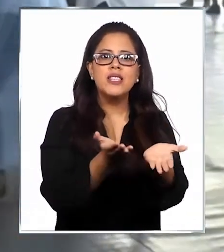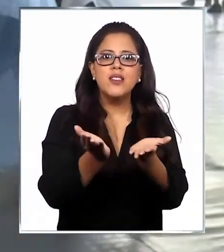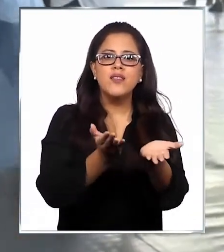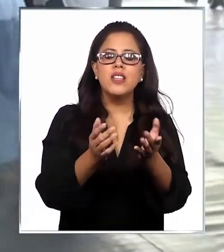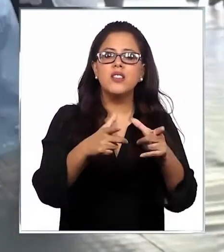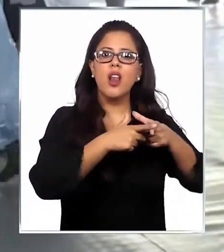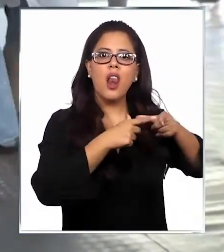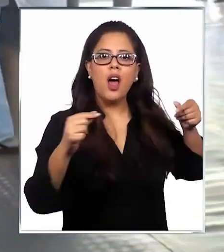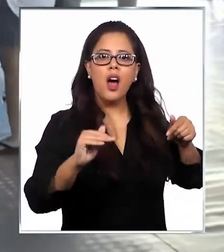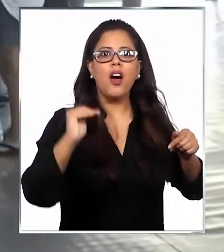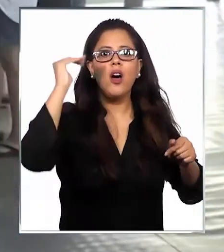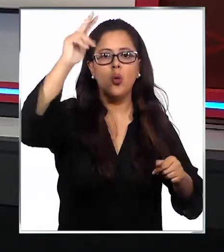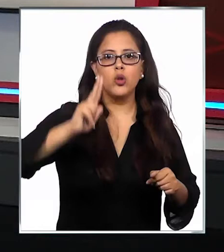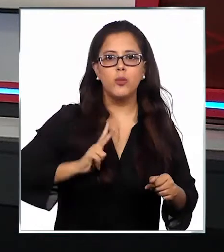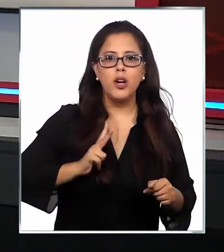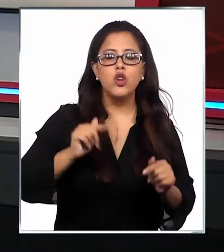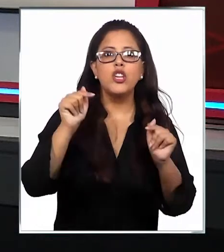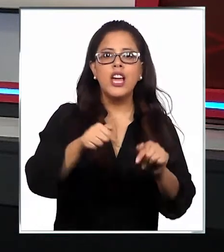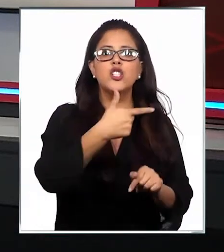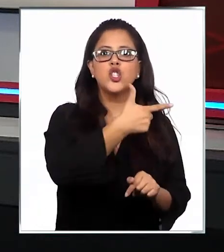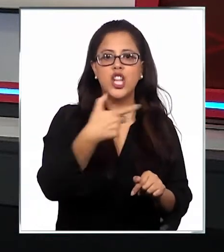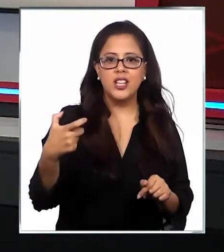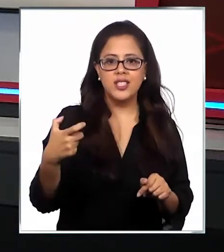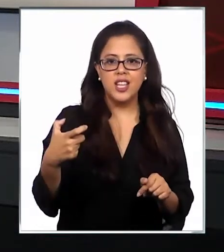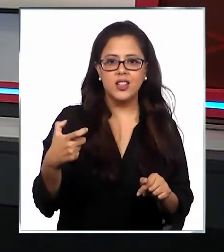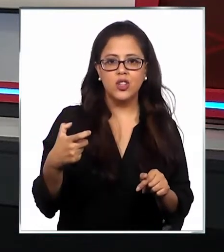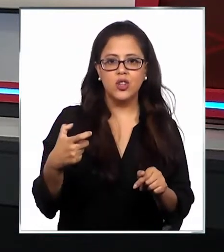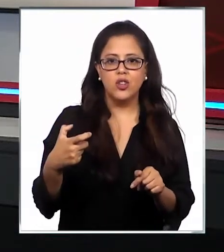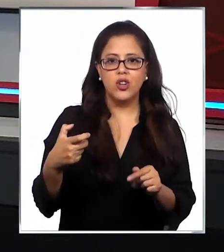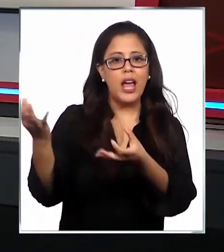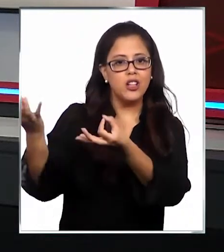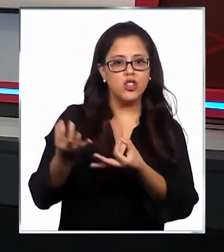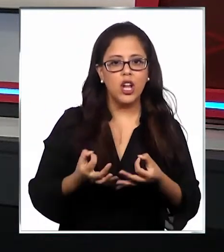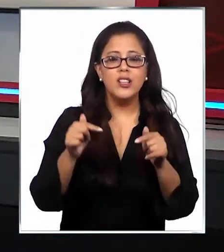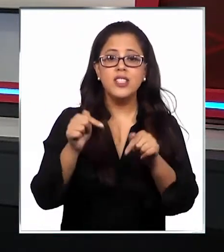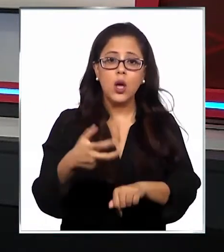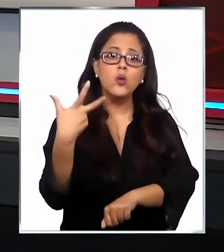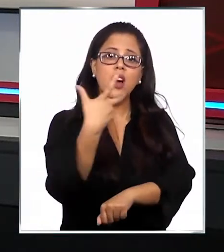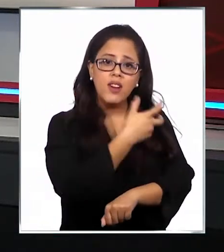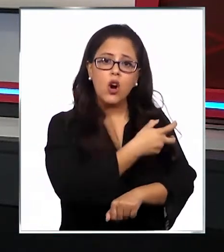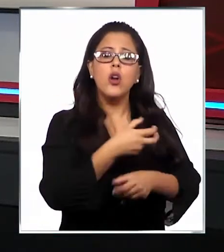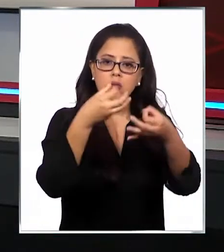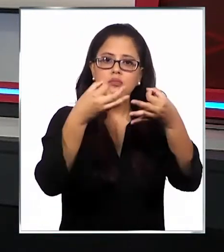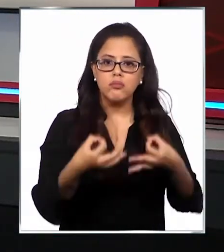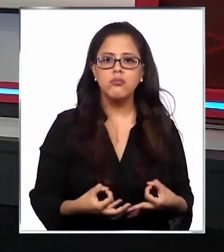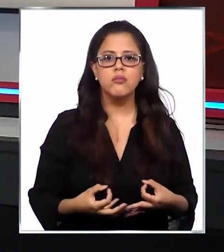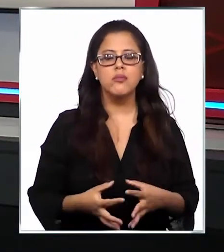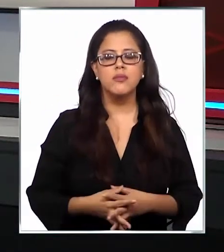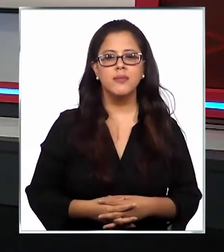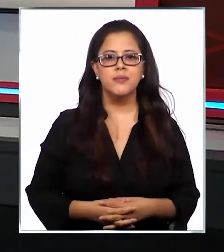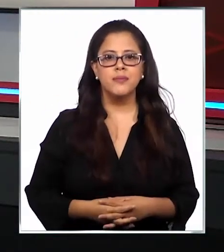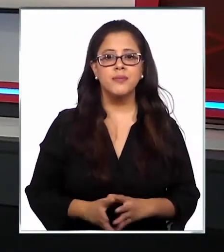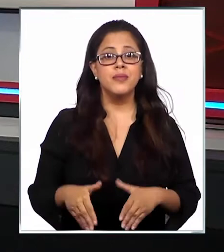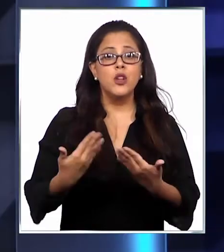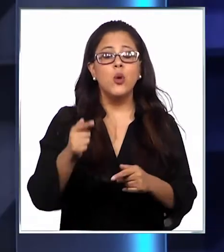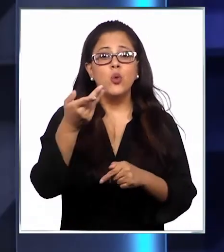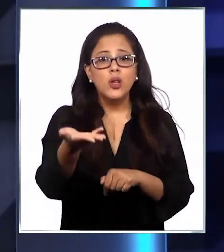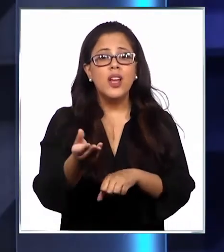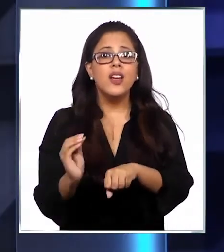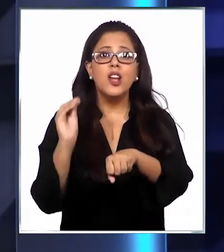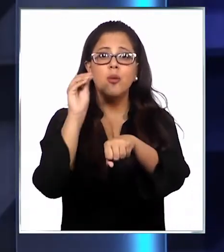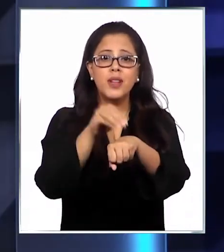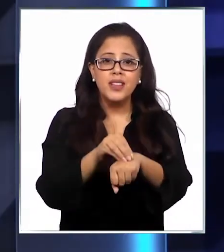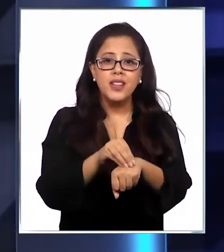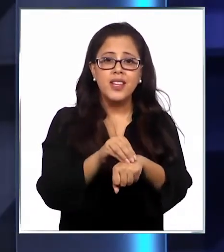son prácticamente 700 ELEA. Entonces, es una vacuna bastante segura. Ahora, ¿usted recomendaría